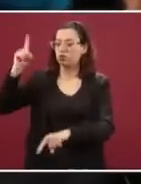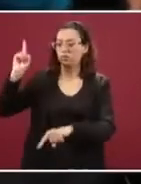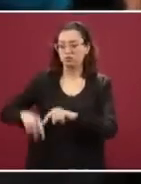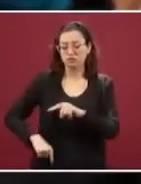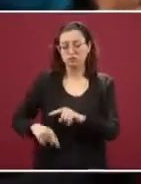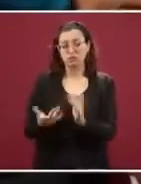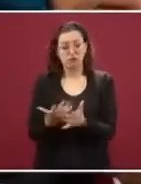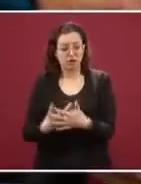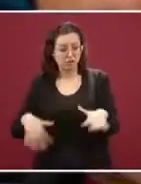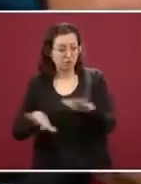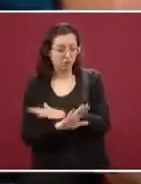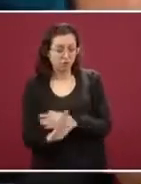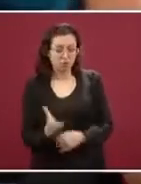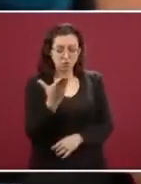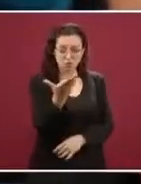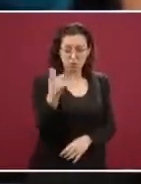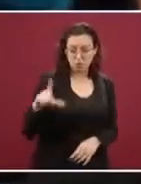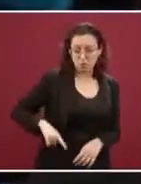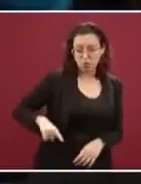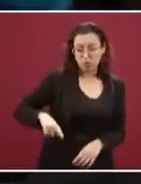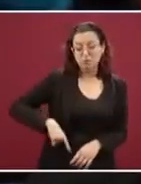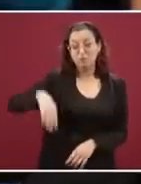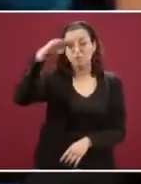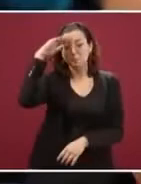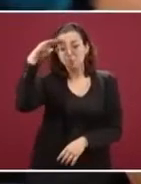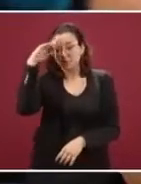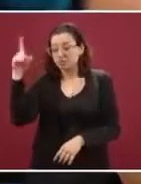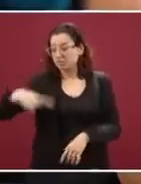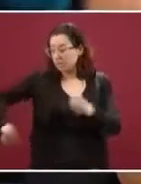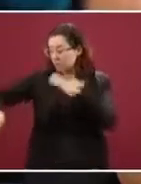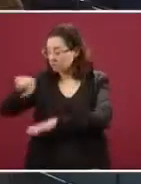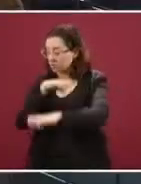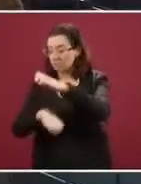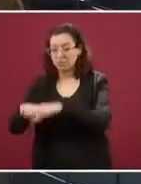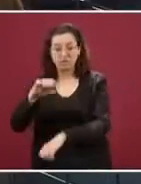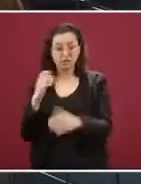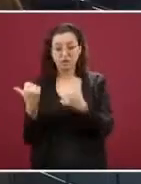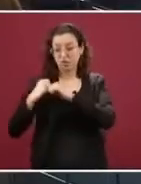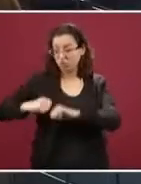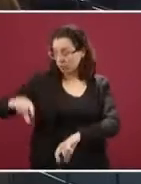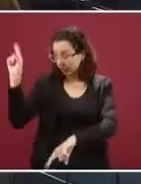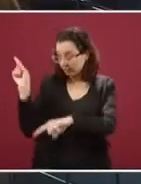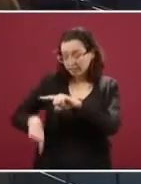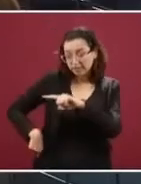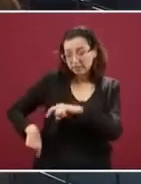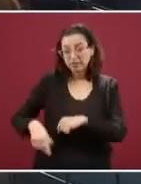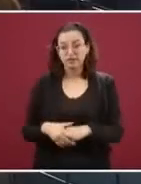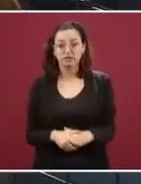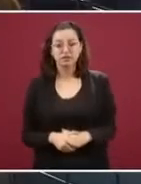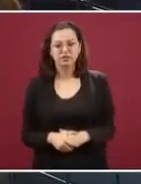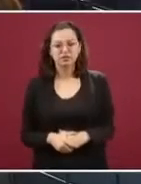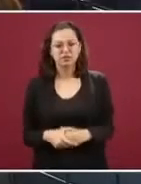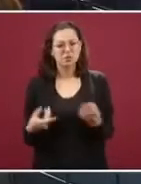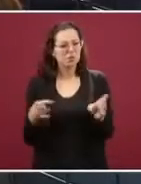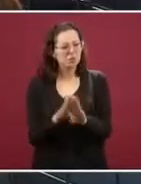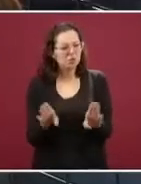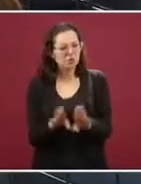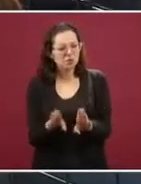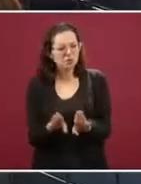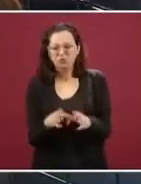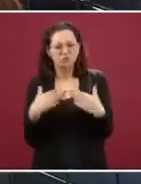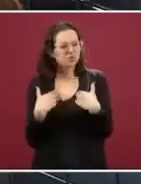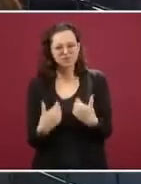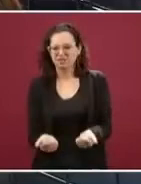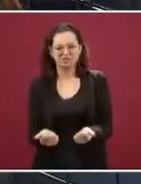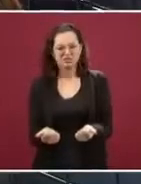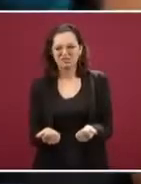modificación su gobierno pretende quitarle peso a los empresarios? Pero no te entendí, ¿quitarles qué? No,